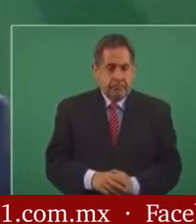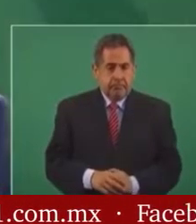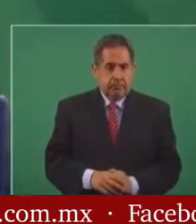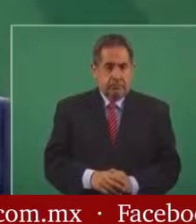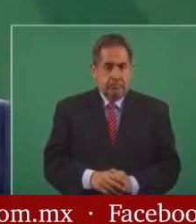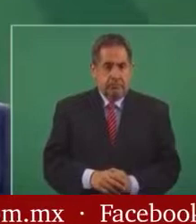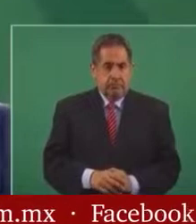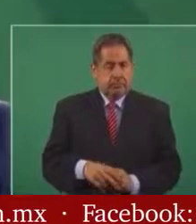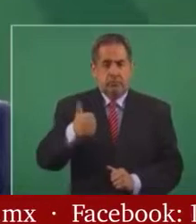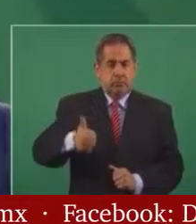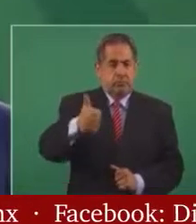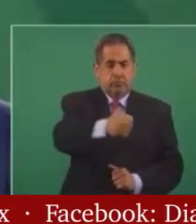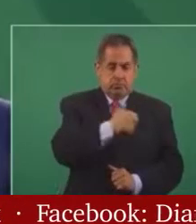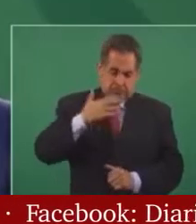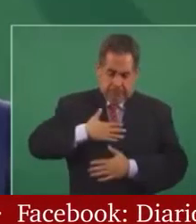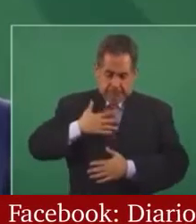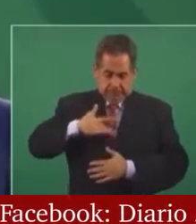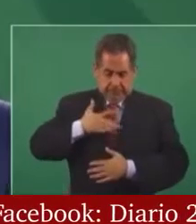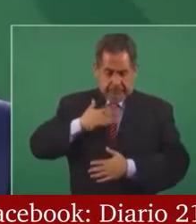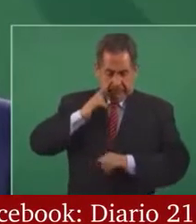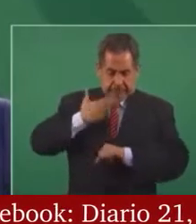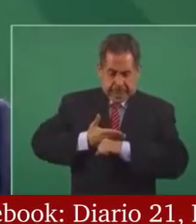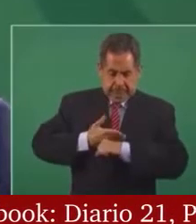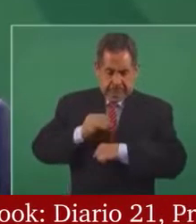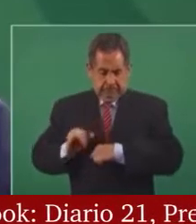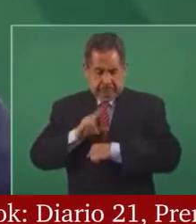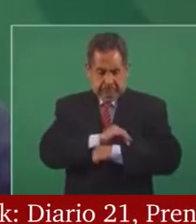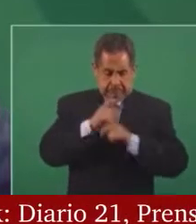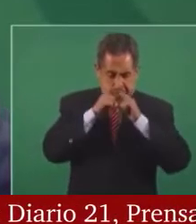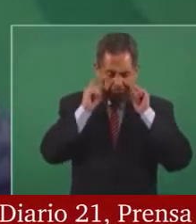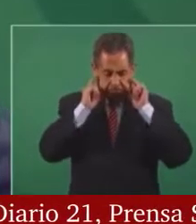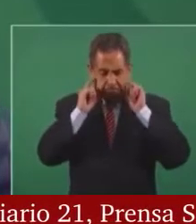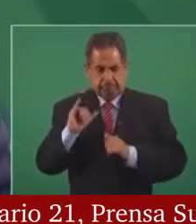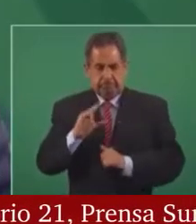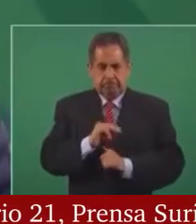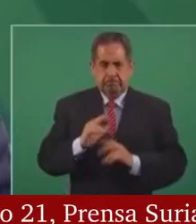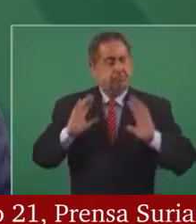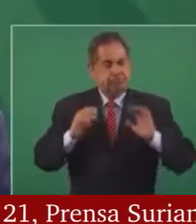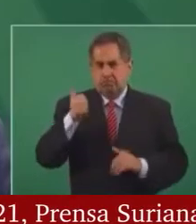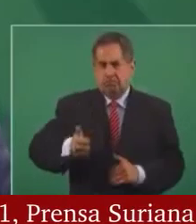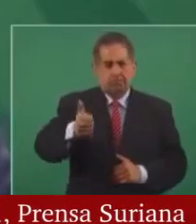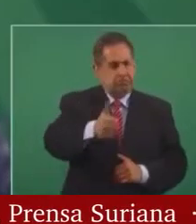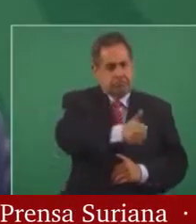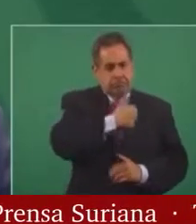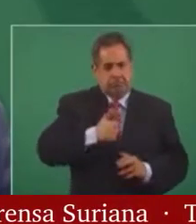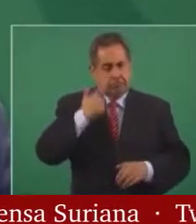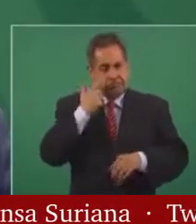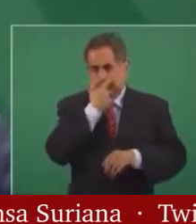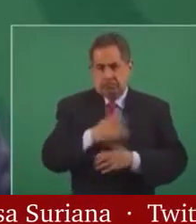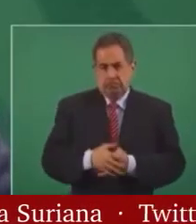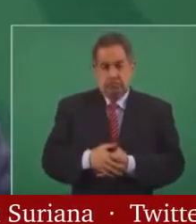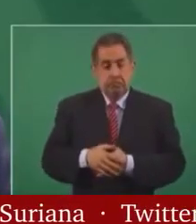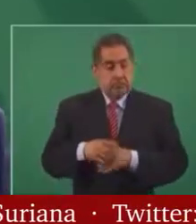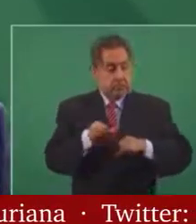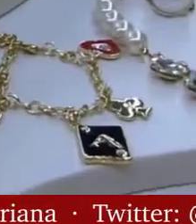coronavirus el presidente andrés manuel lópez obrador se niega a usar el cubrebocas al anunciar que retomará las giras por todo